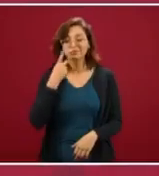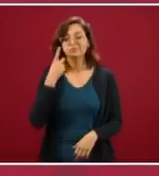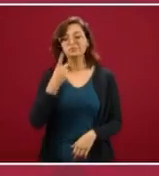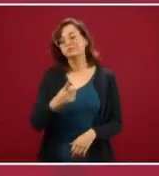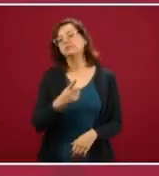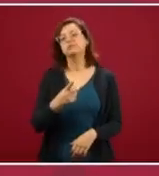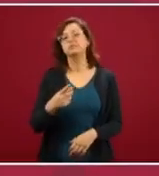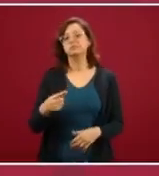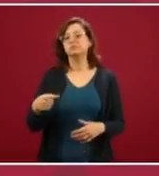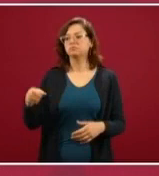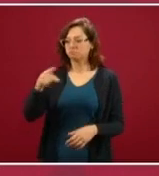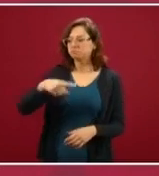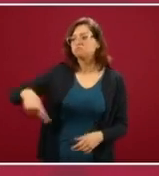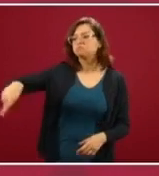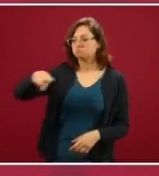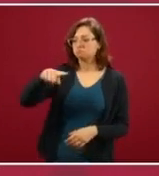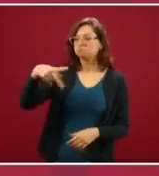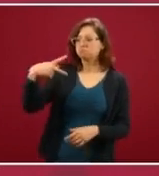defendiendo estas causas